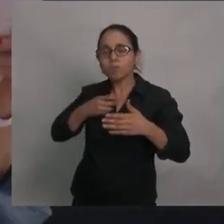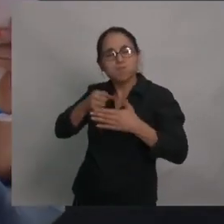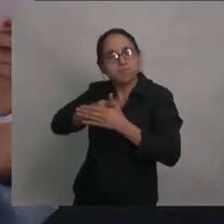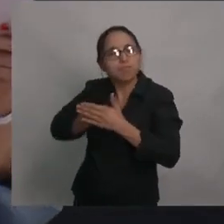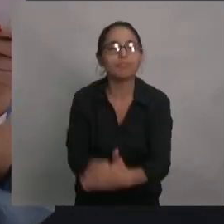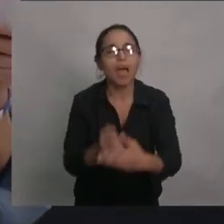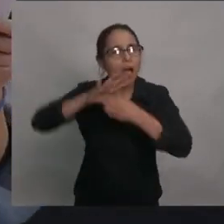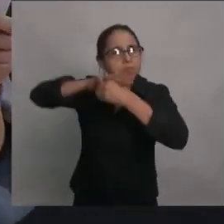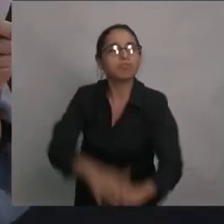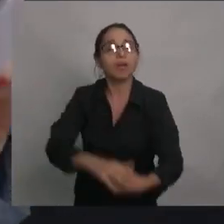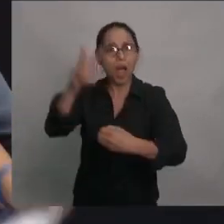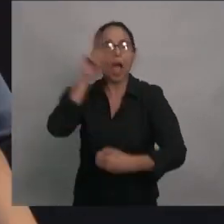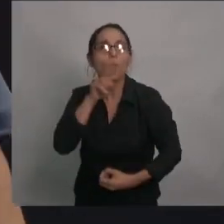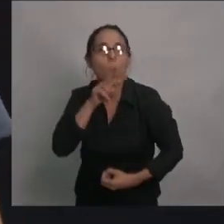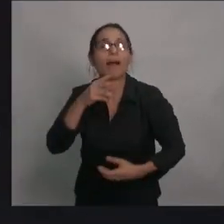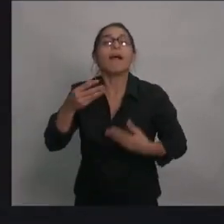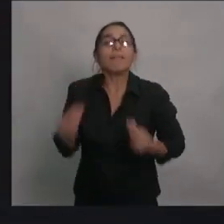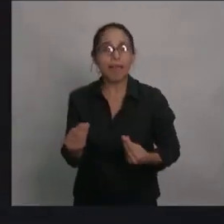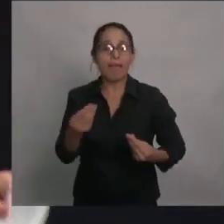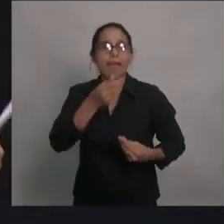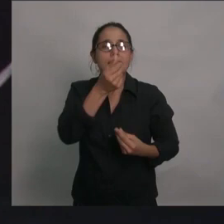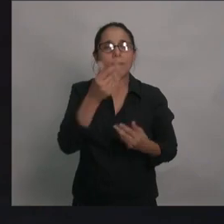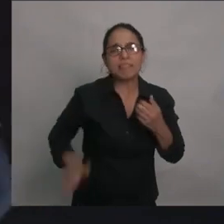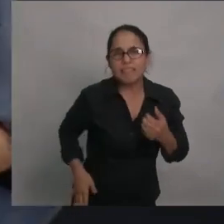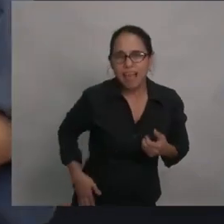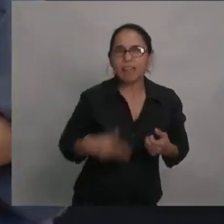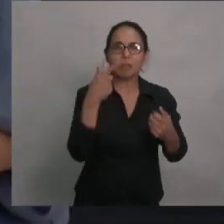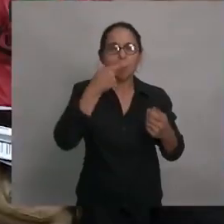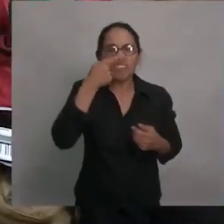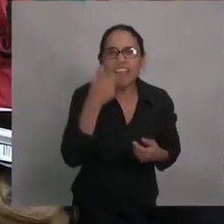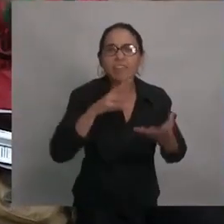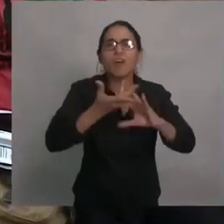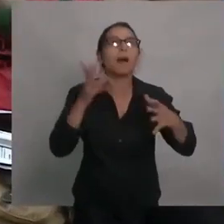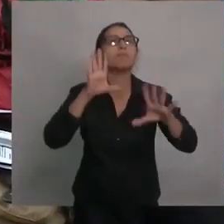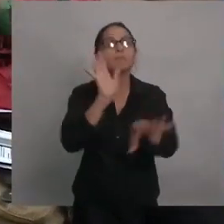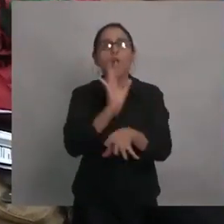capitalismo. Patriarcado y capital, alianza criminal.